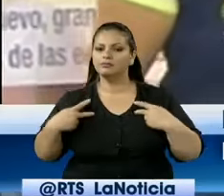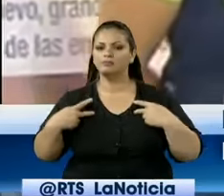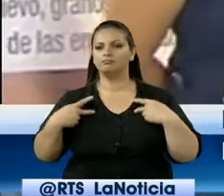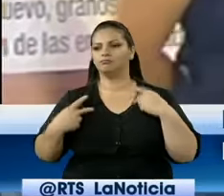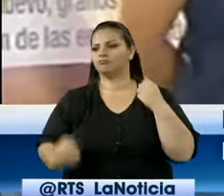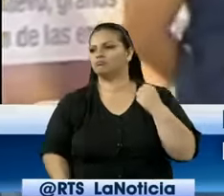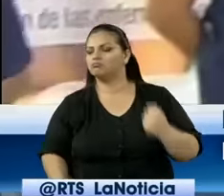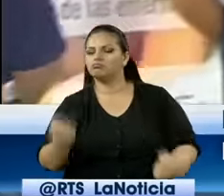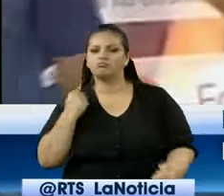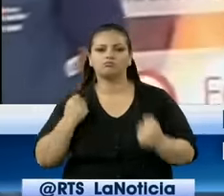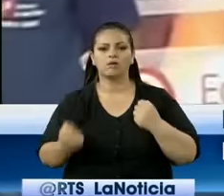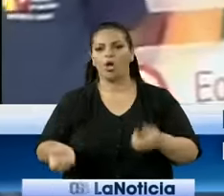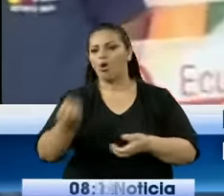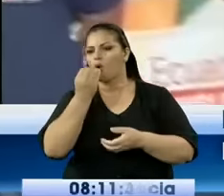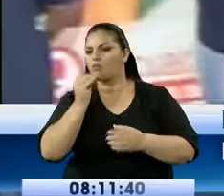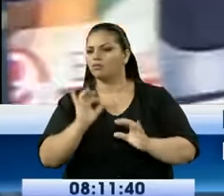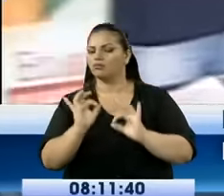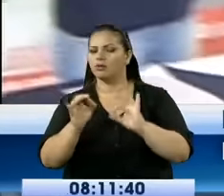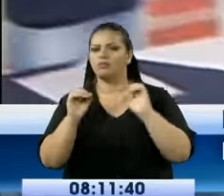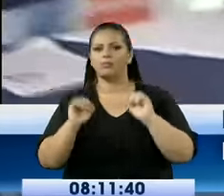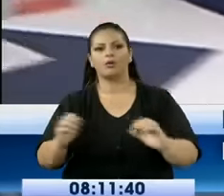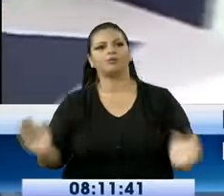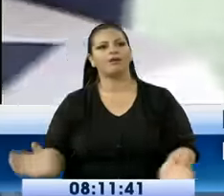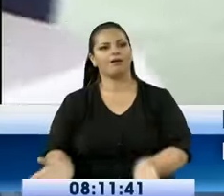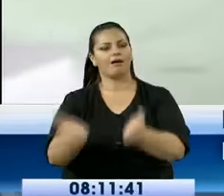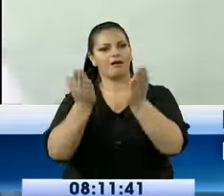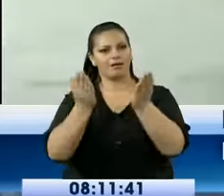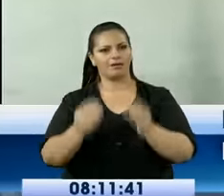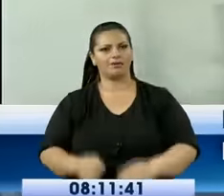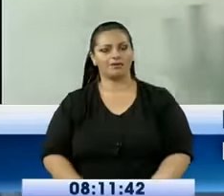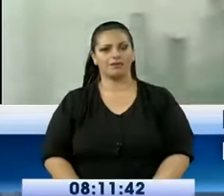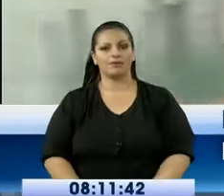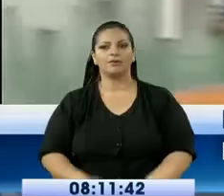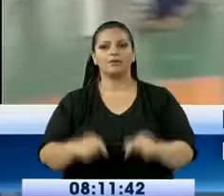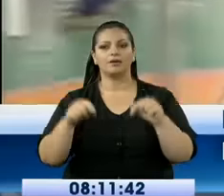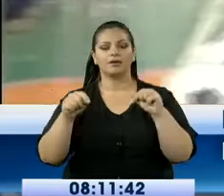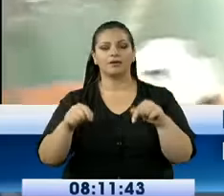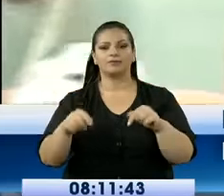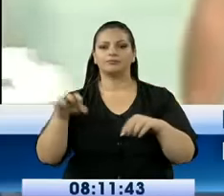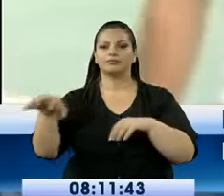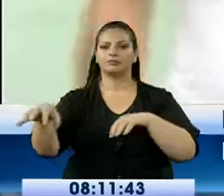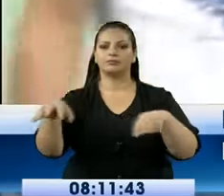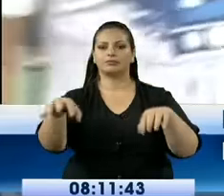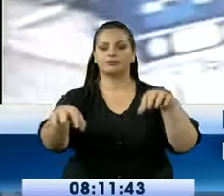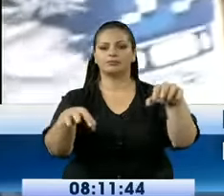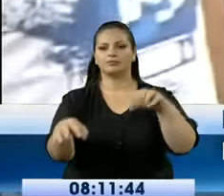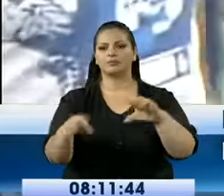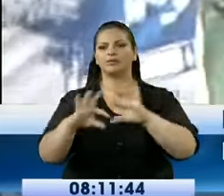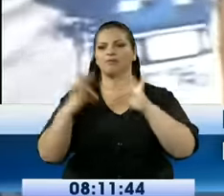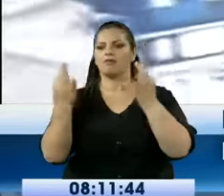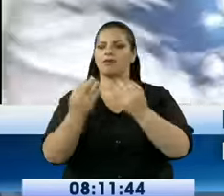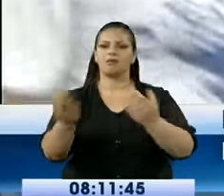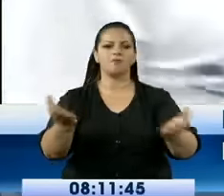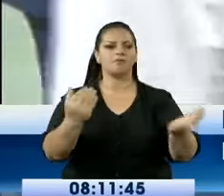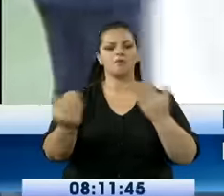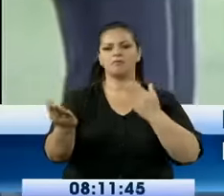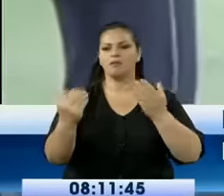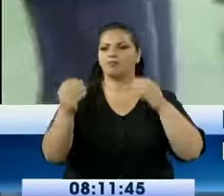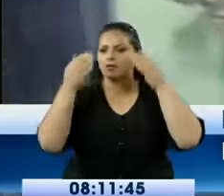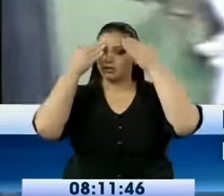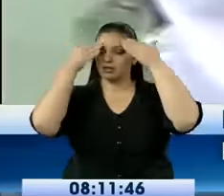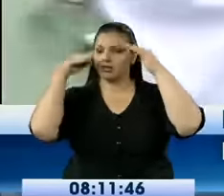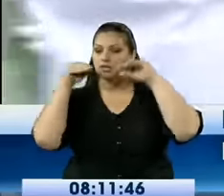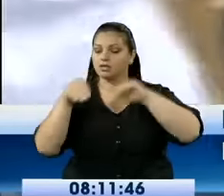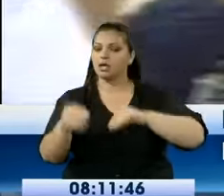en todo el Ministerio de Salud Pública, en todos los distritos, con un sistema de nutrición donde educamos pues a nuestras familias a que tenemos que consumir